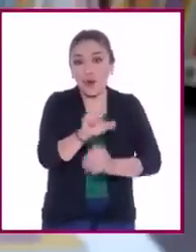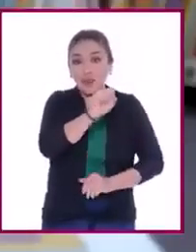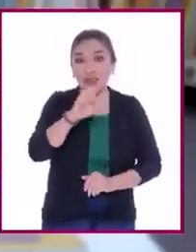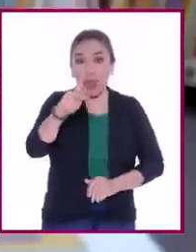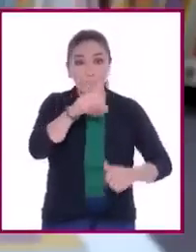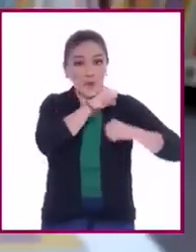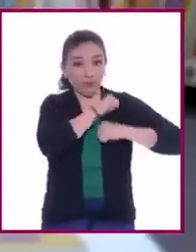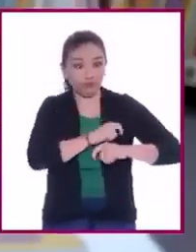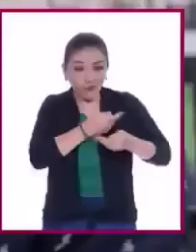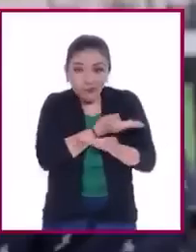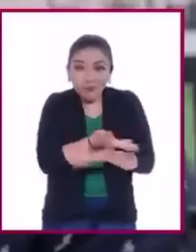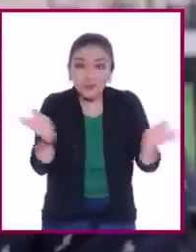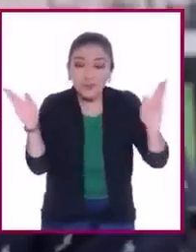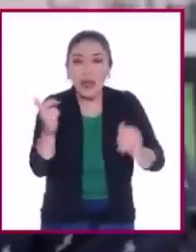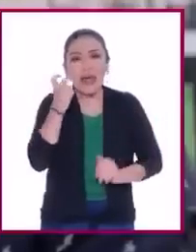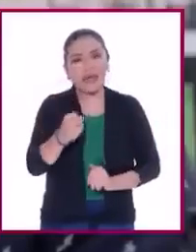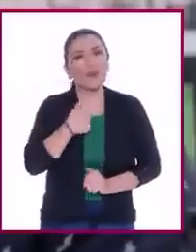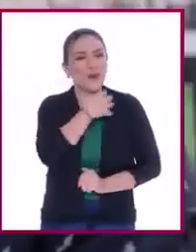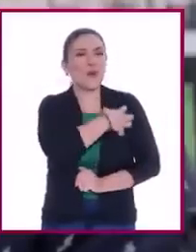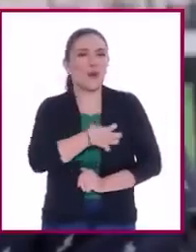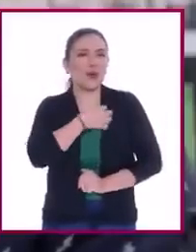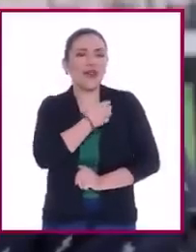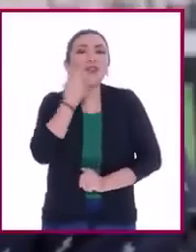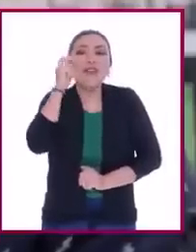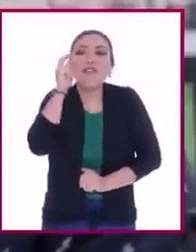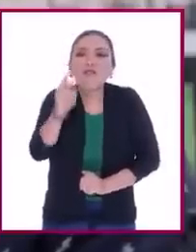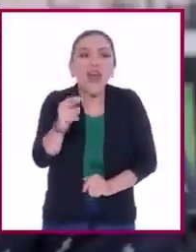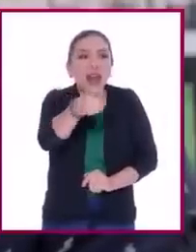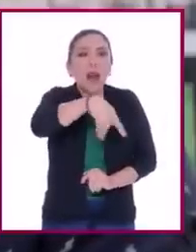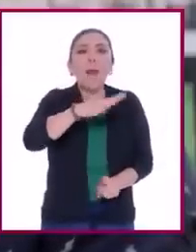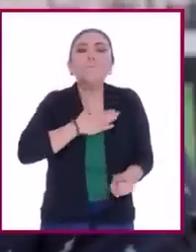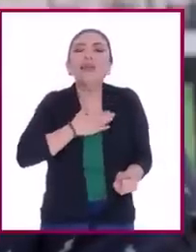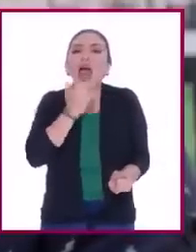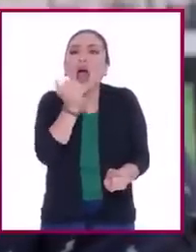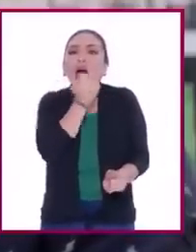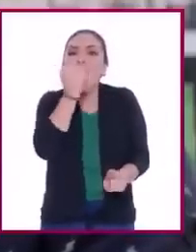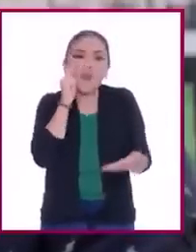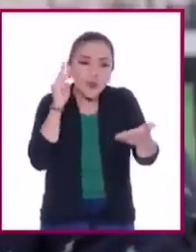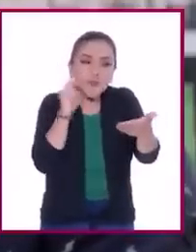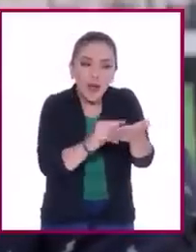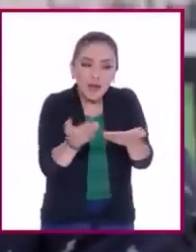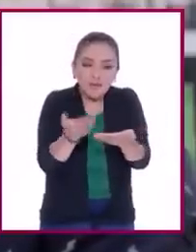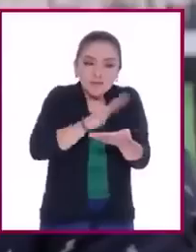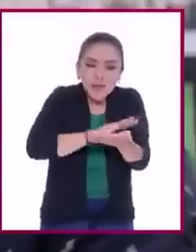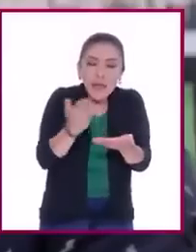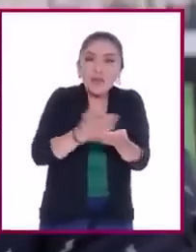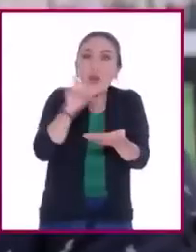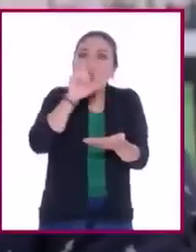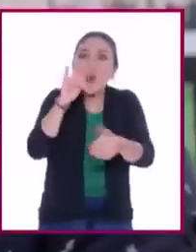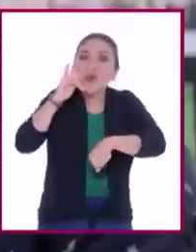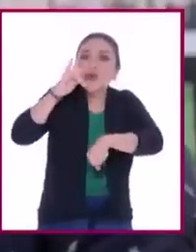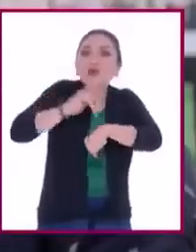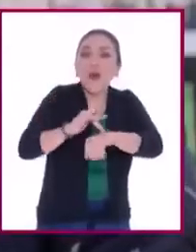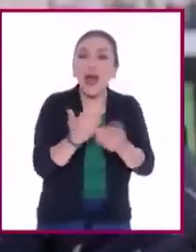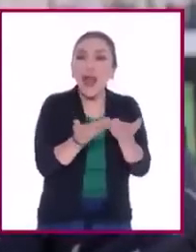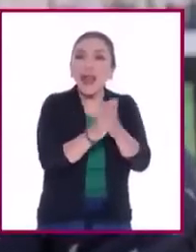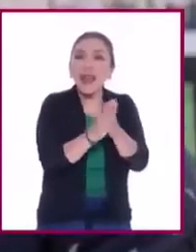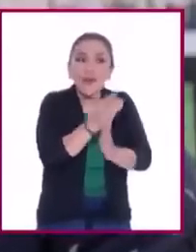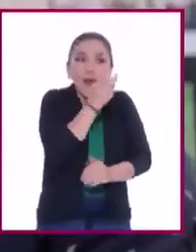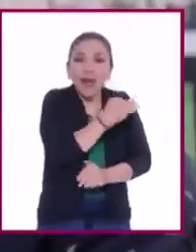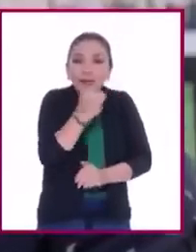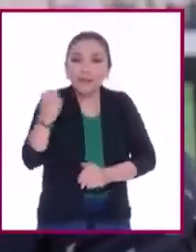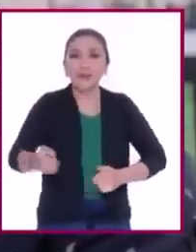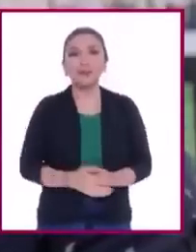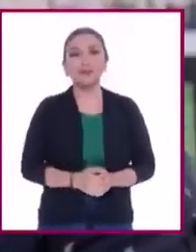los libros de texto gratuitos estoy de hecho muy entusiasmado por ver la reacción de mis alumnos una vez que puedan tener contacto